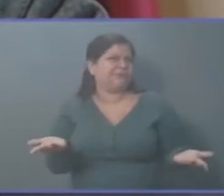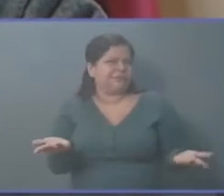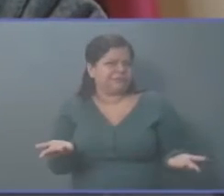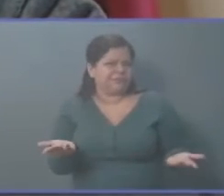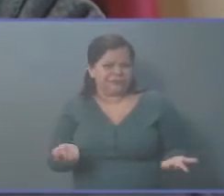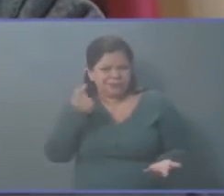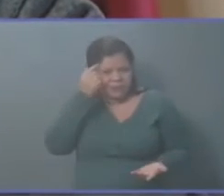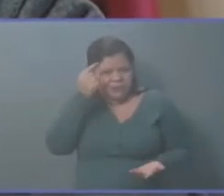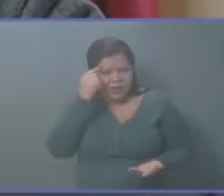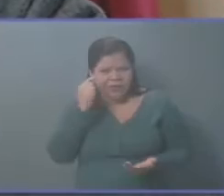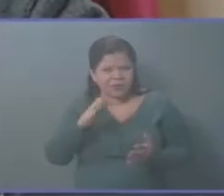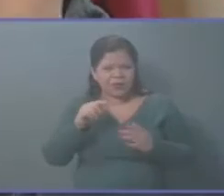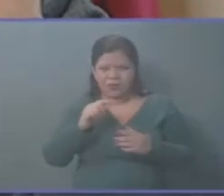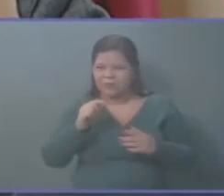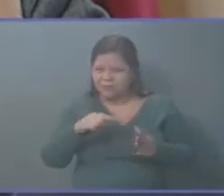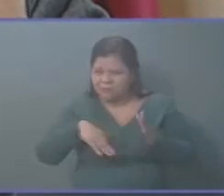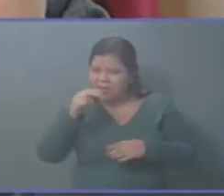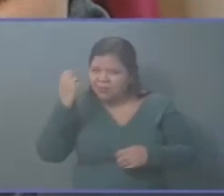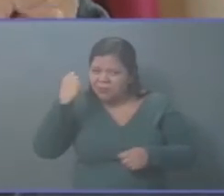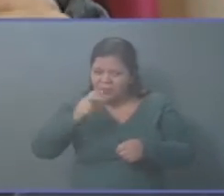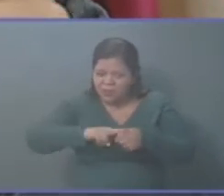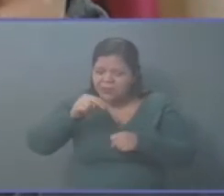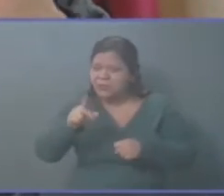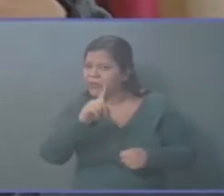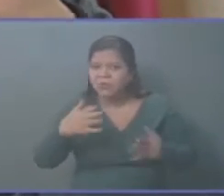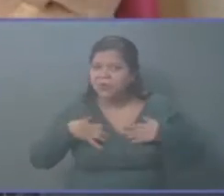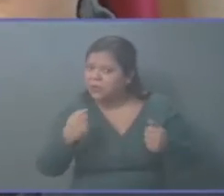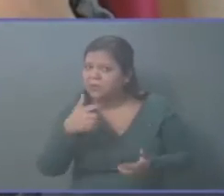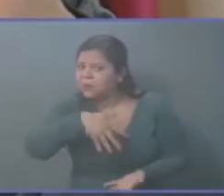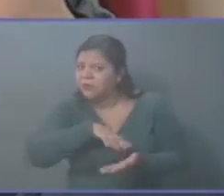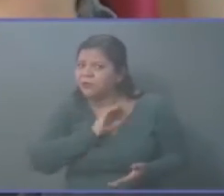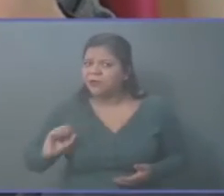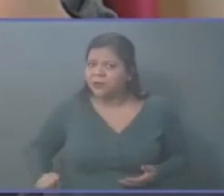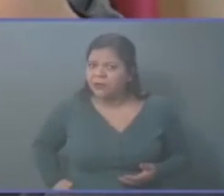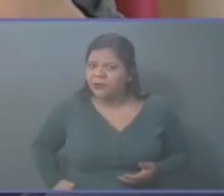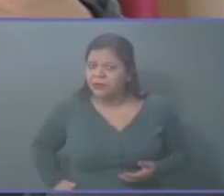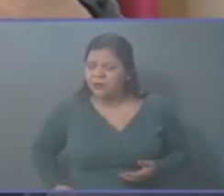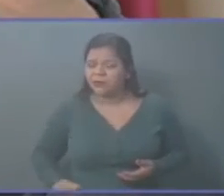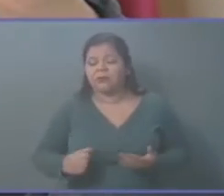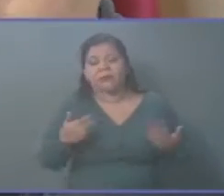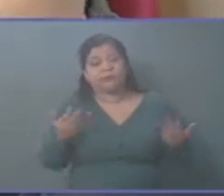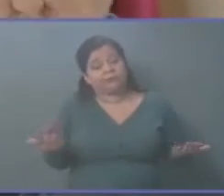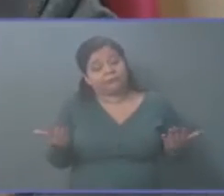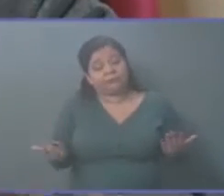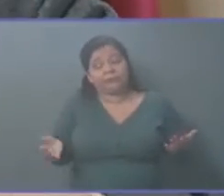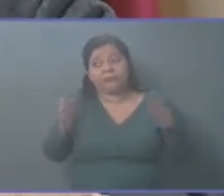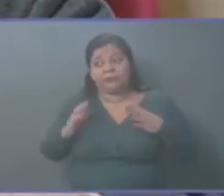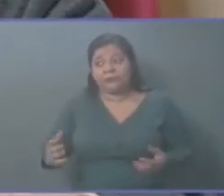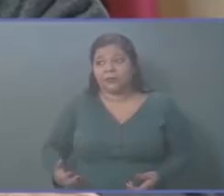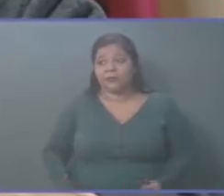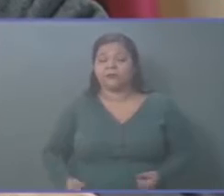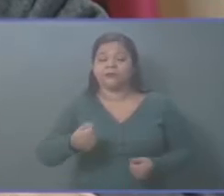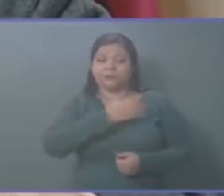están pensando, y no en la vida, en la salud de las personas, del pueblo salvadoreño, de manera que el gobierno de